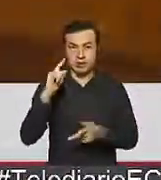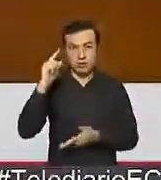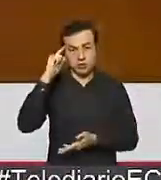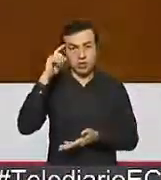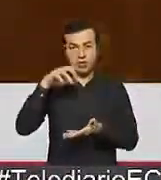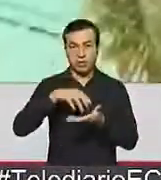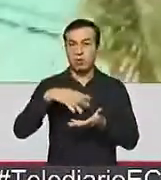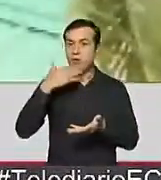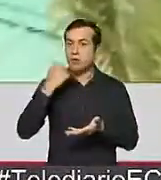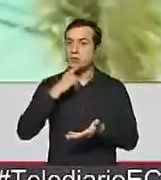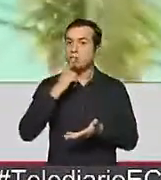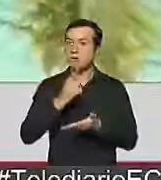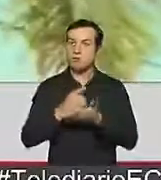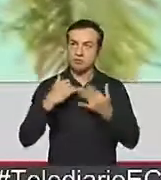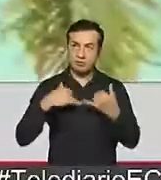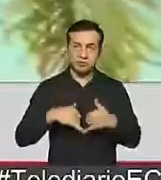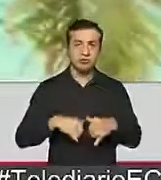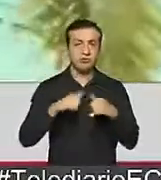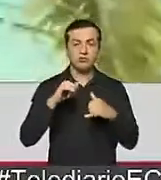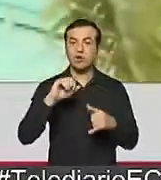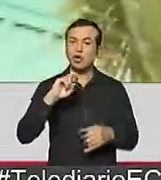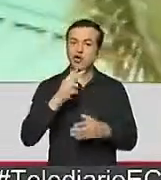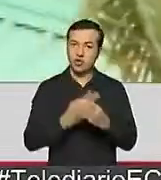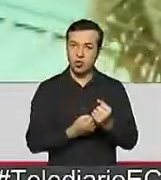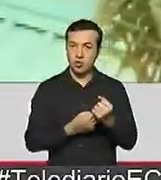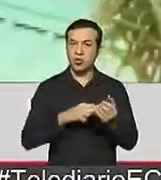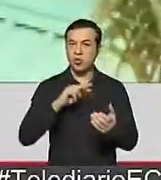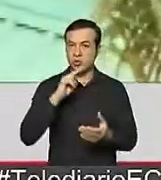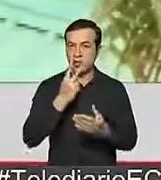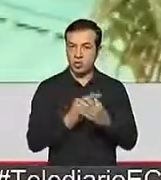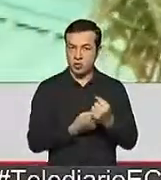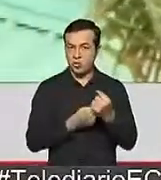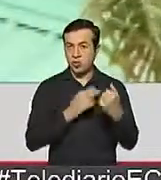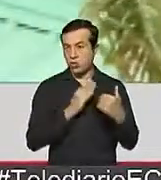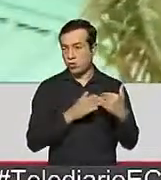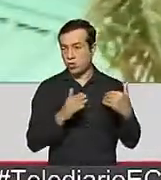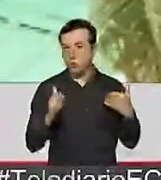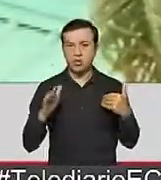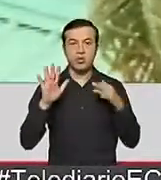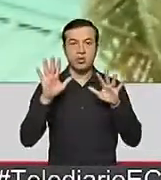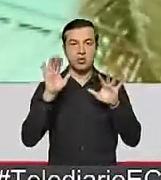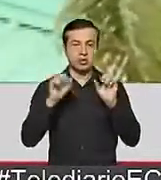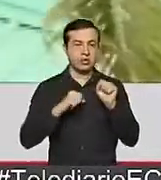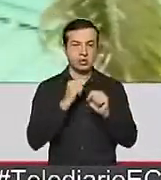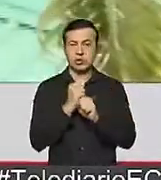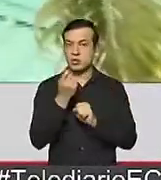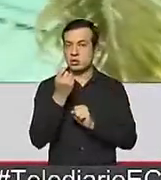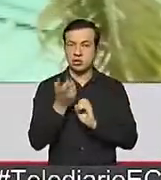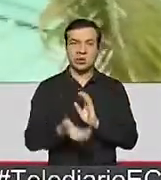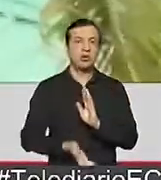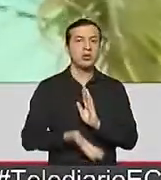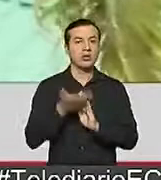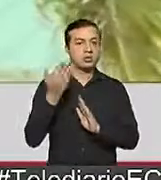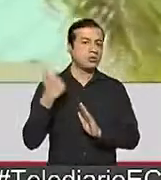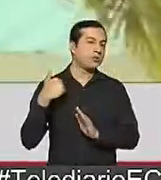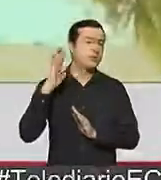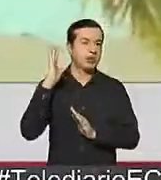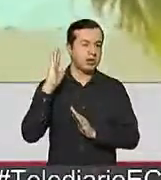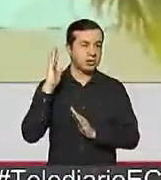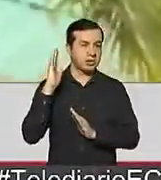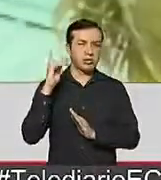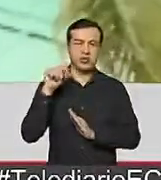Mejora Competitiva. Podemos duplicar en los próximos 10 años ese valor. Ese